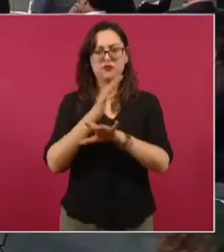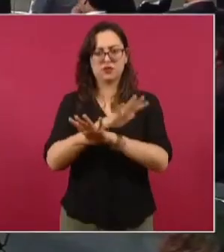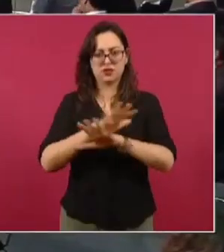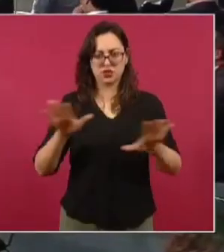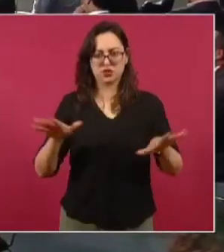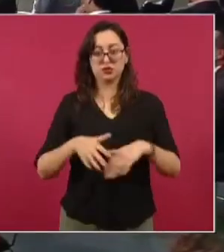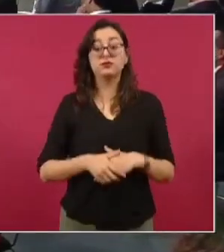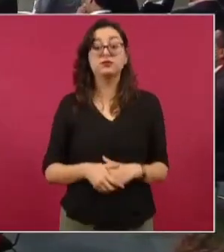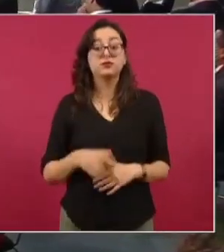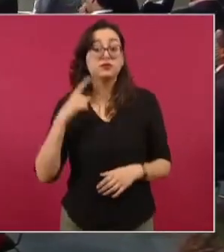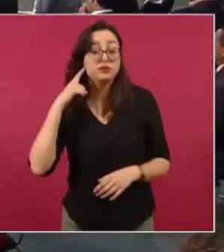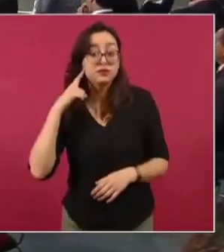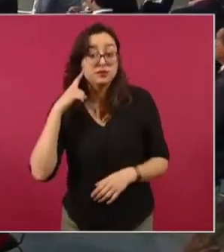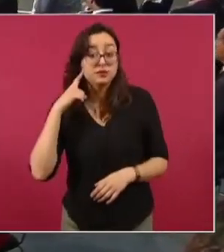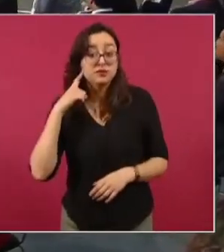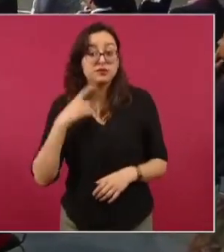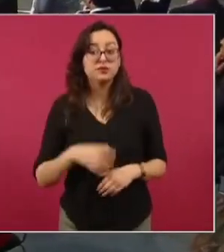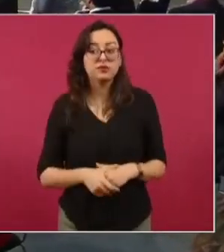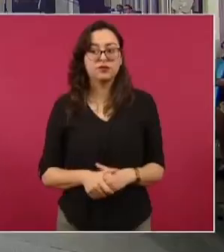mande